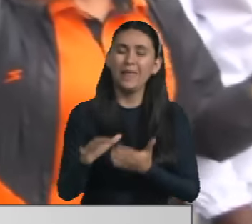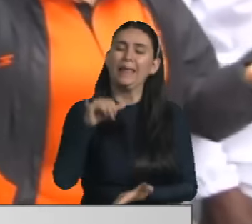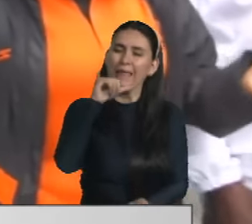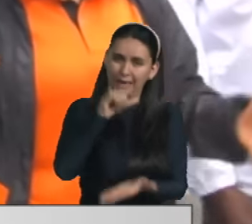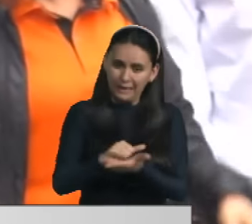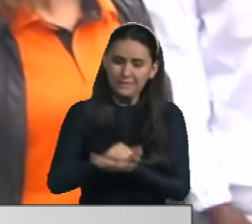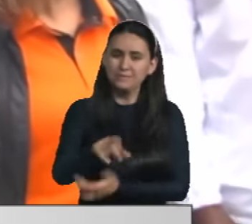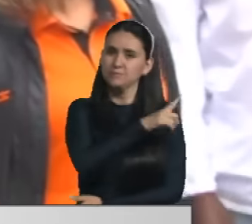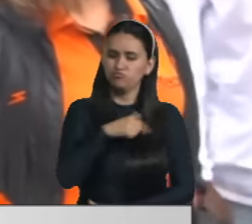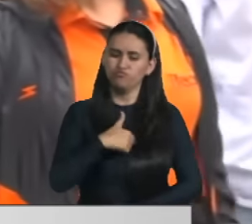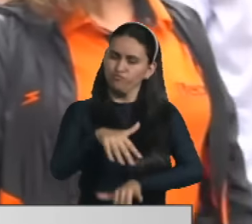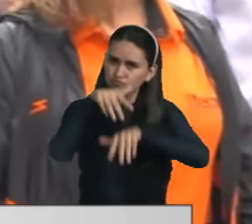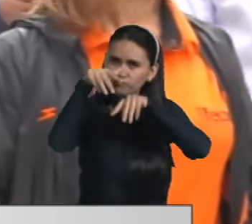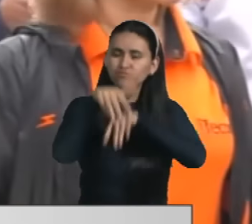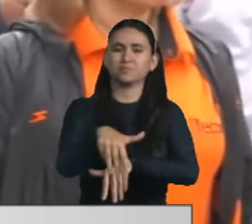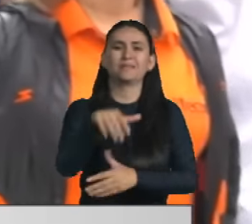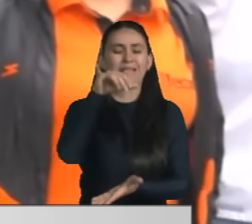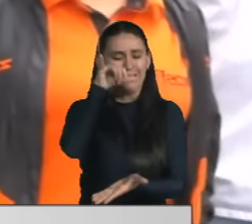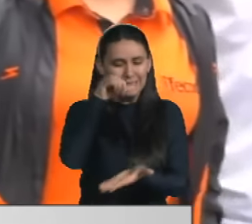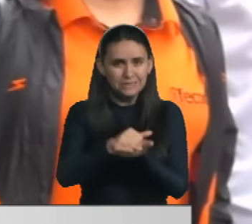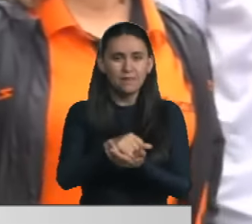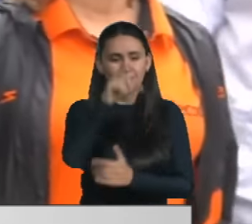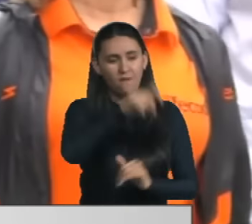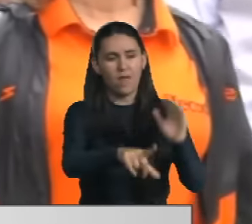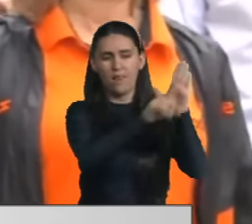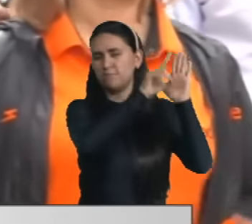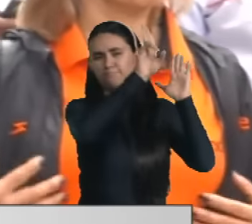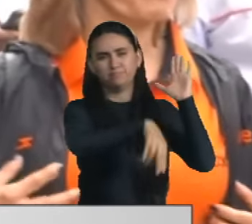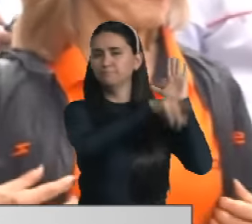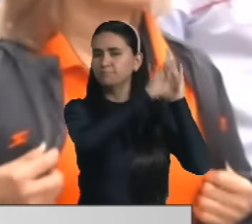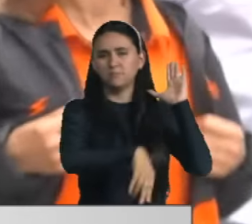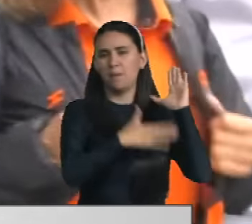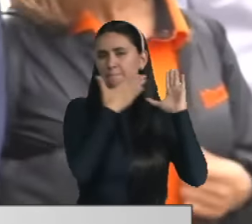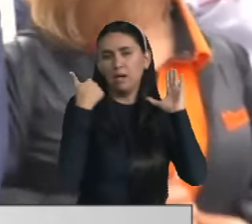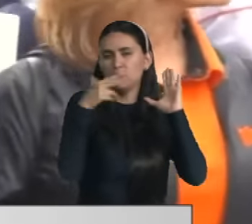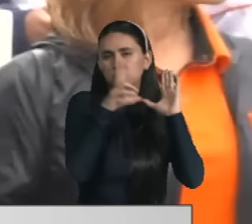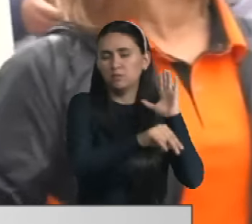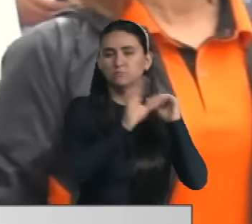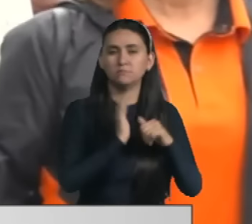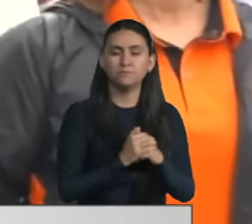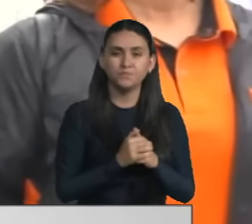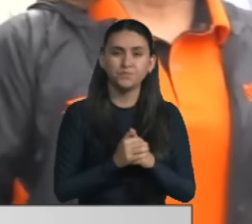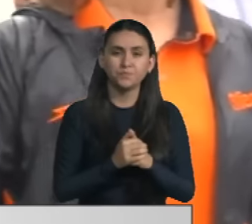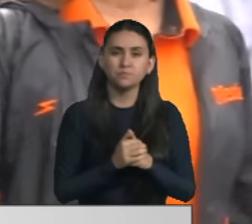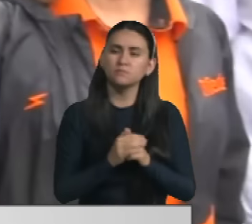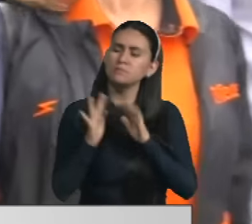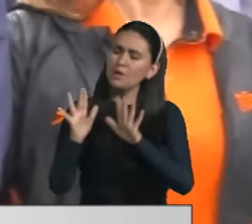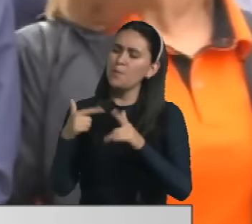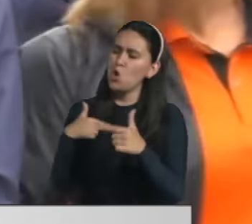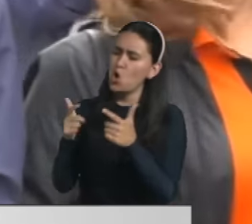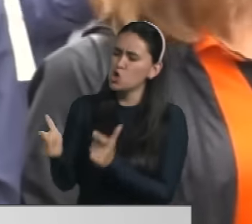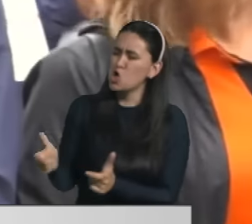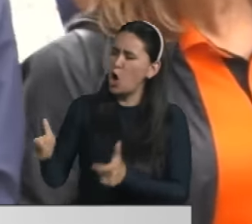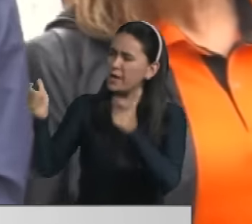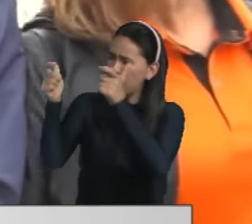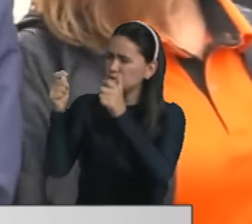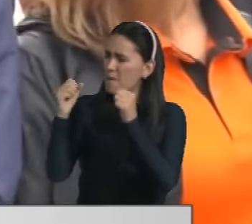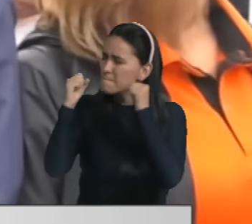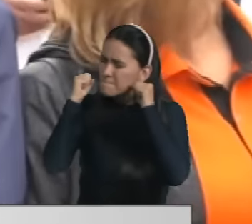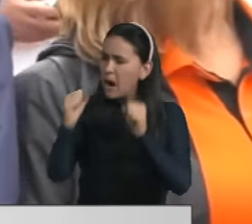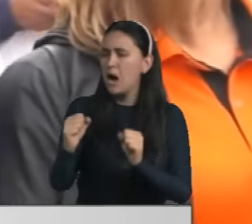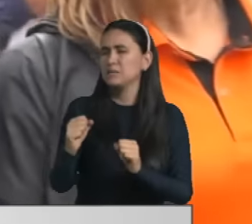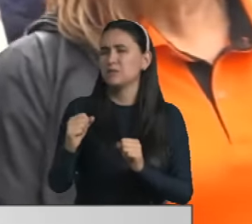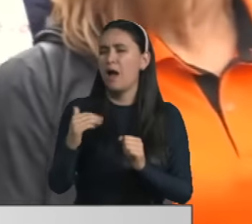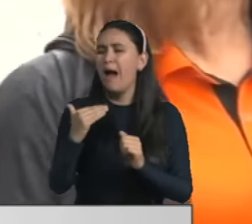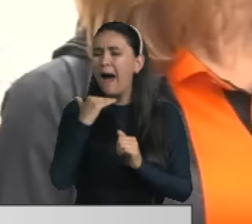estamos planteando en esa lógica que se hunda el proyecto. Pero presidente, en el Congreso no se trata de eso, de hacer de pronto acuerdos